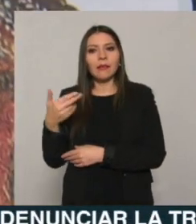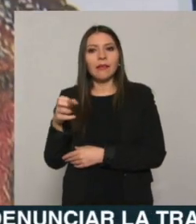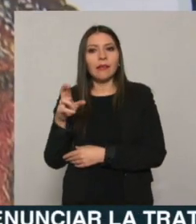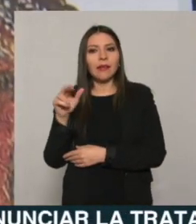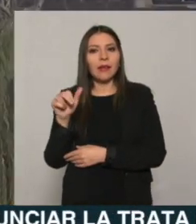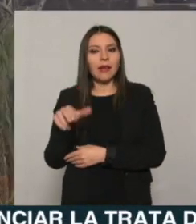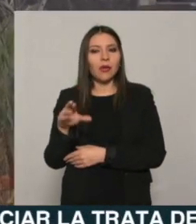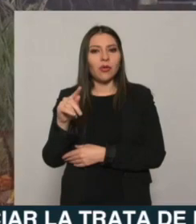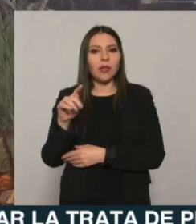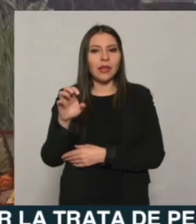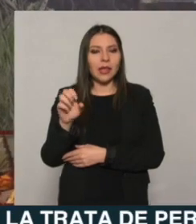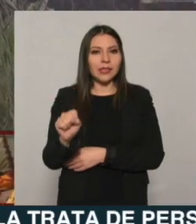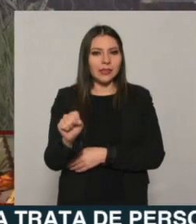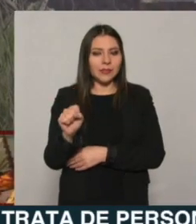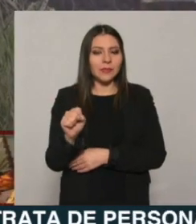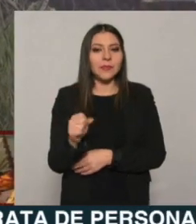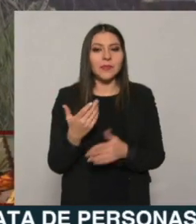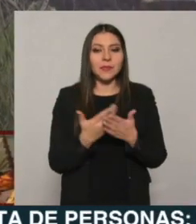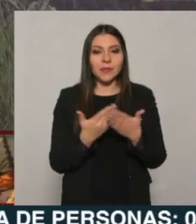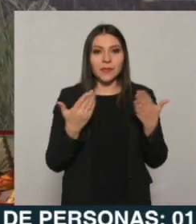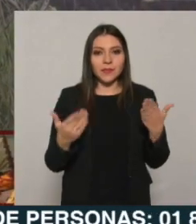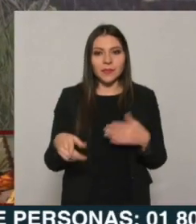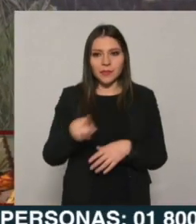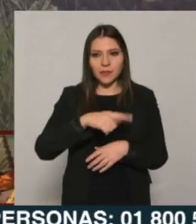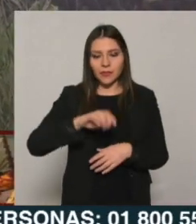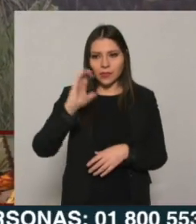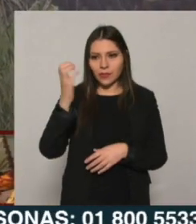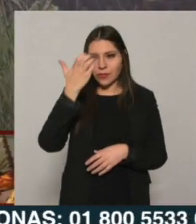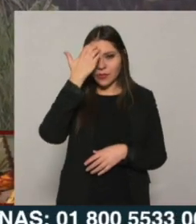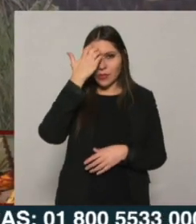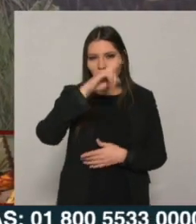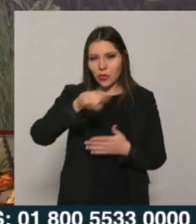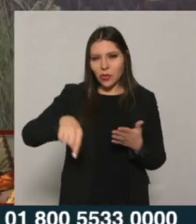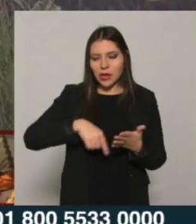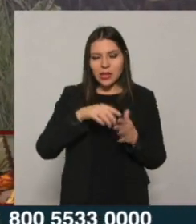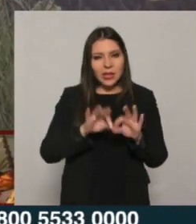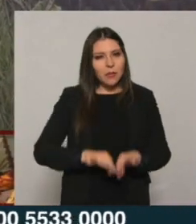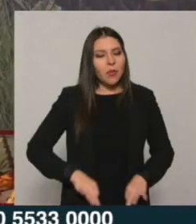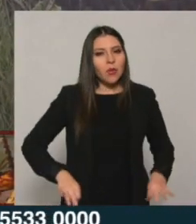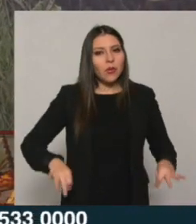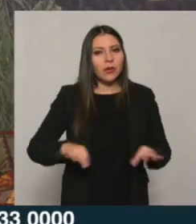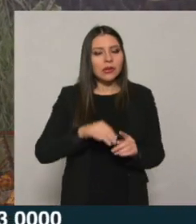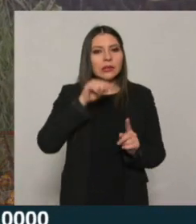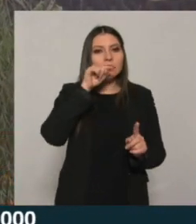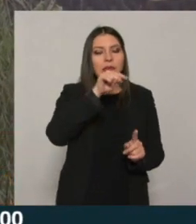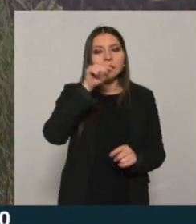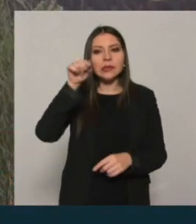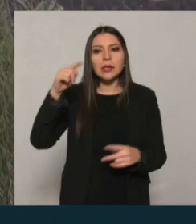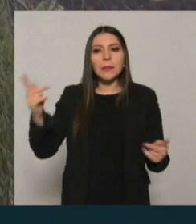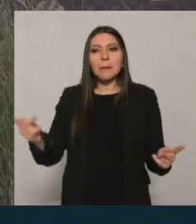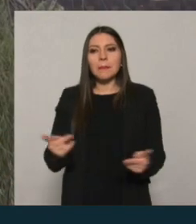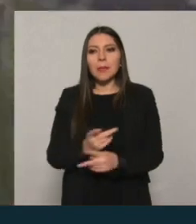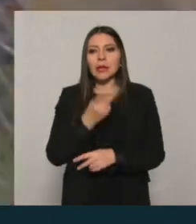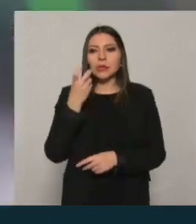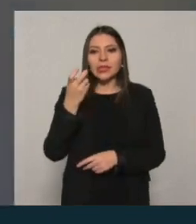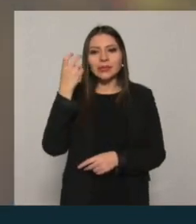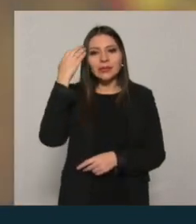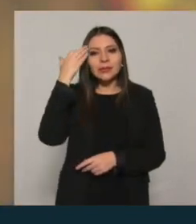Y por ello te llevamos de paseo a conocer los lugares más emblemáticos en donde ocurrió este hecho